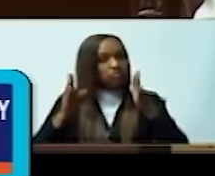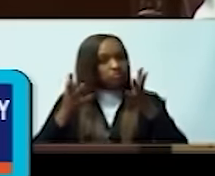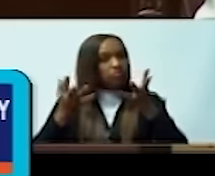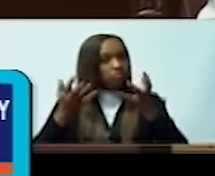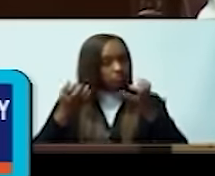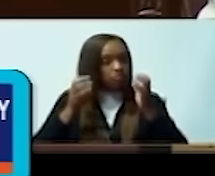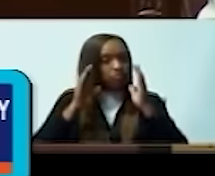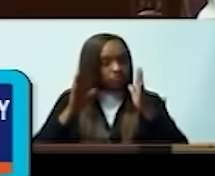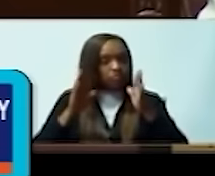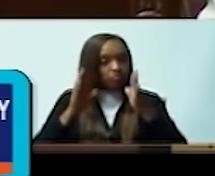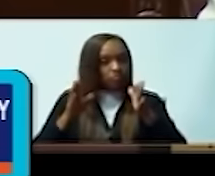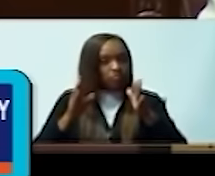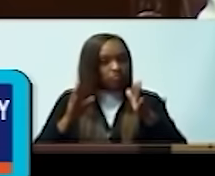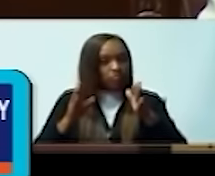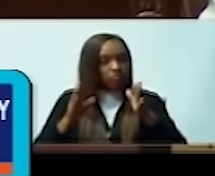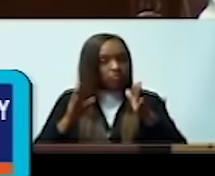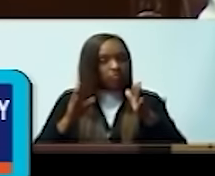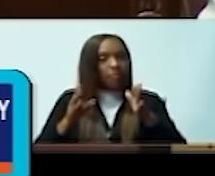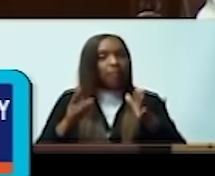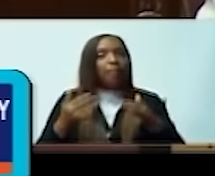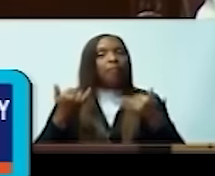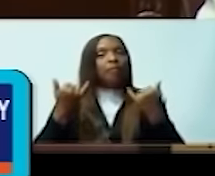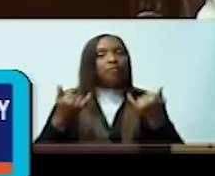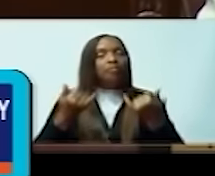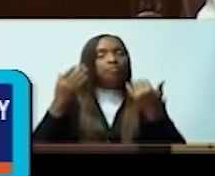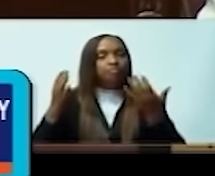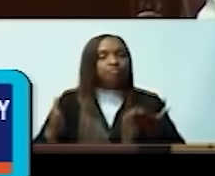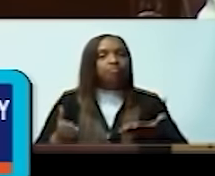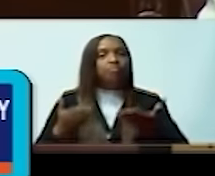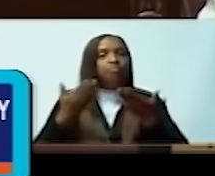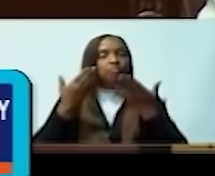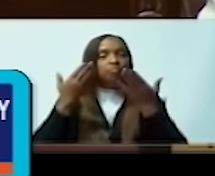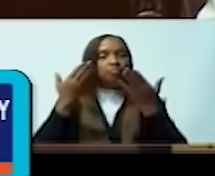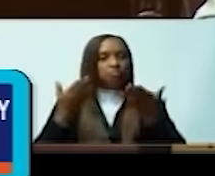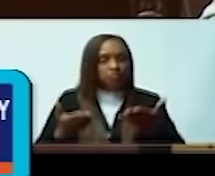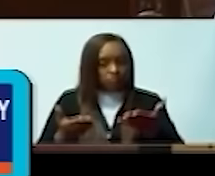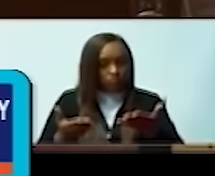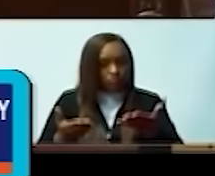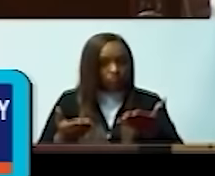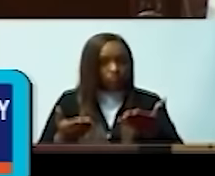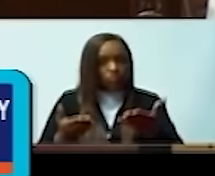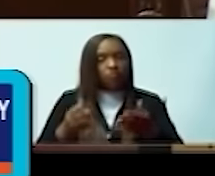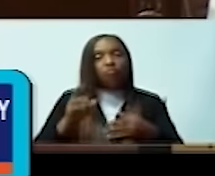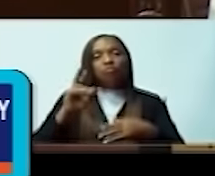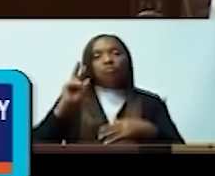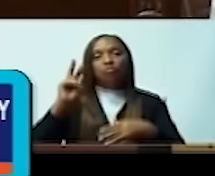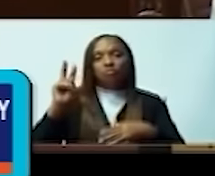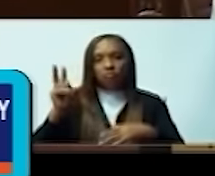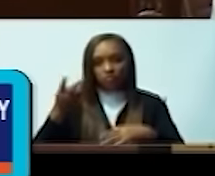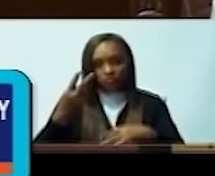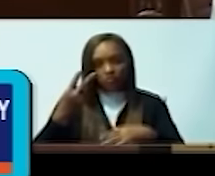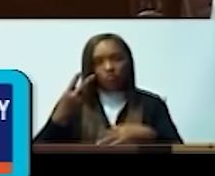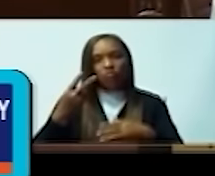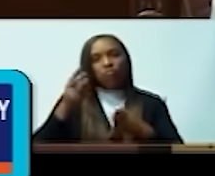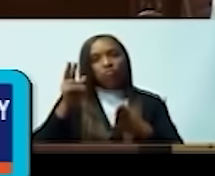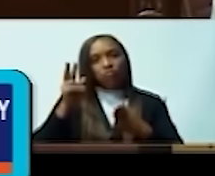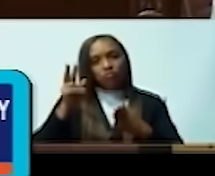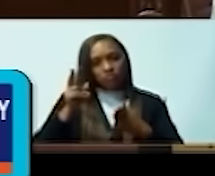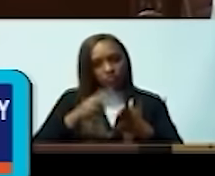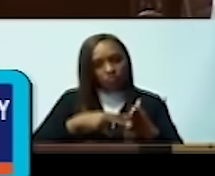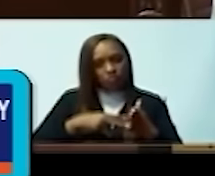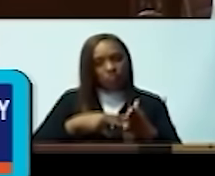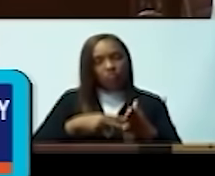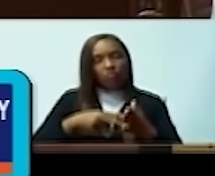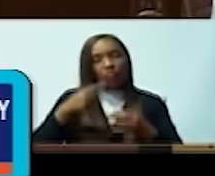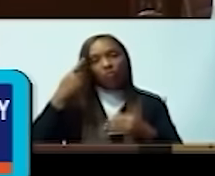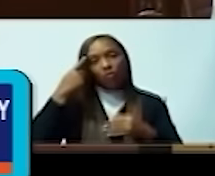quiero que me sigan el procedimiento. Voy a someter para en la segunda lectura mandarlo, remitirlo